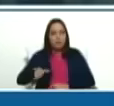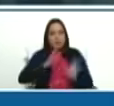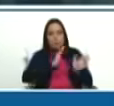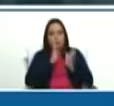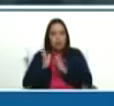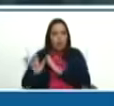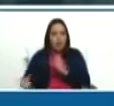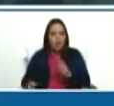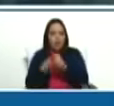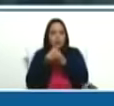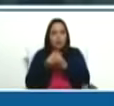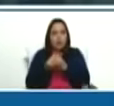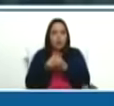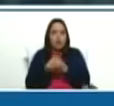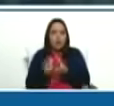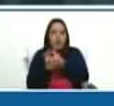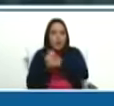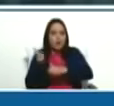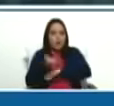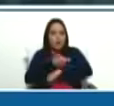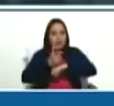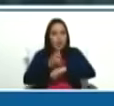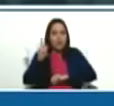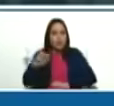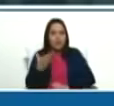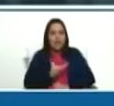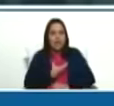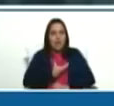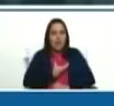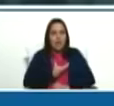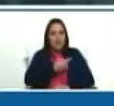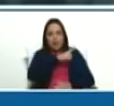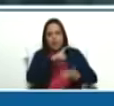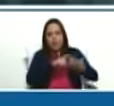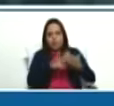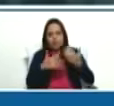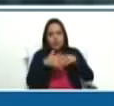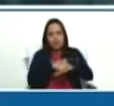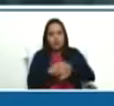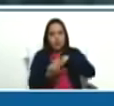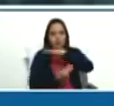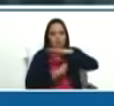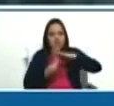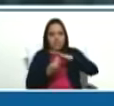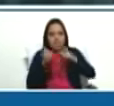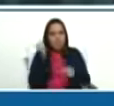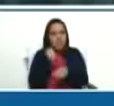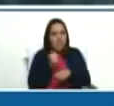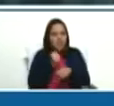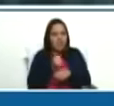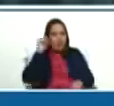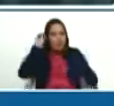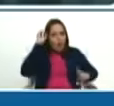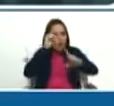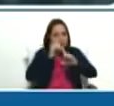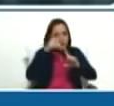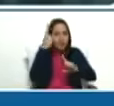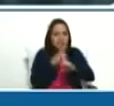compañero gobernador, el compañero alcalde, una integración en base al trabajo, a metas por